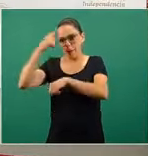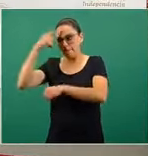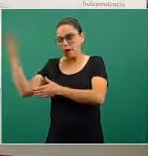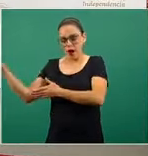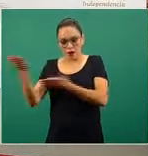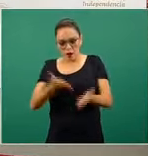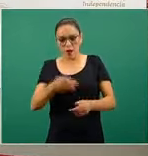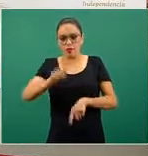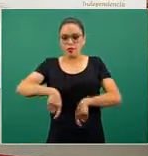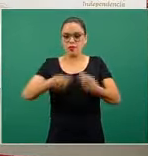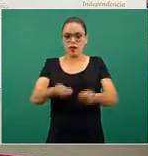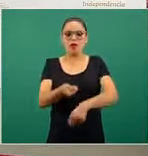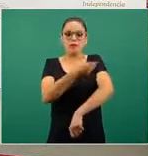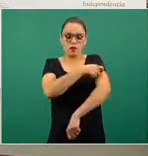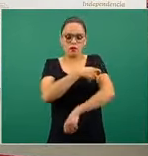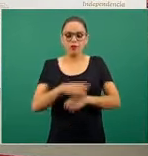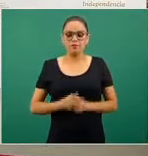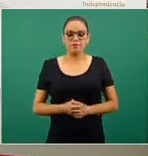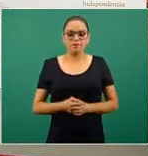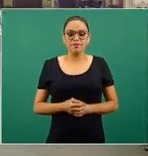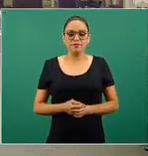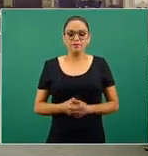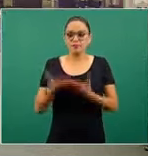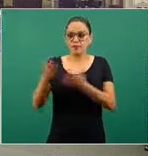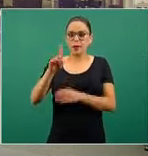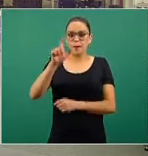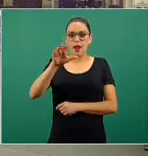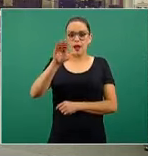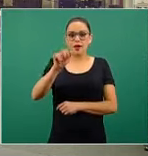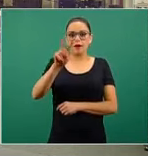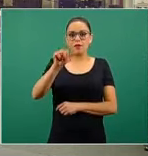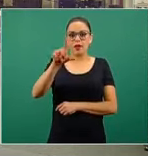Okay, Así gracias. es. Blanca Valadez y Karina